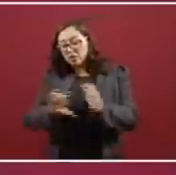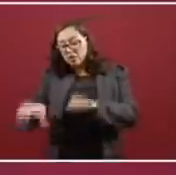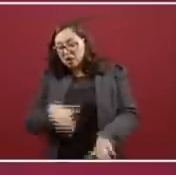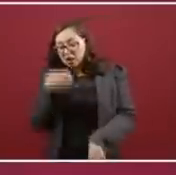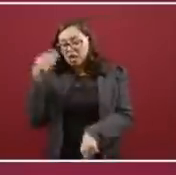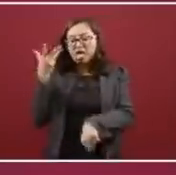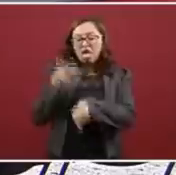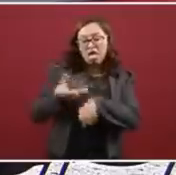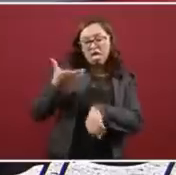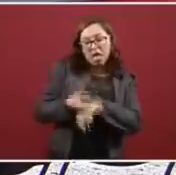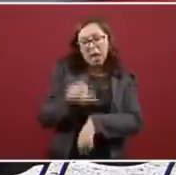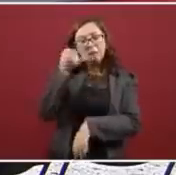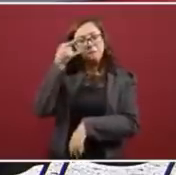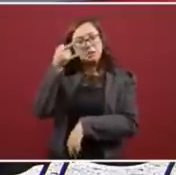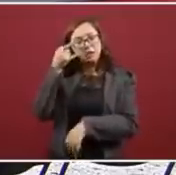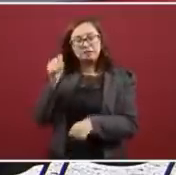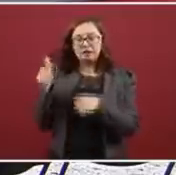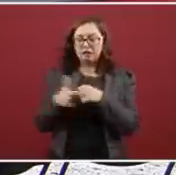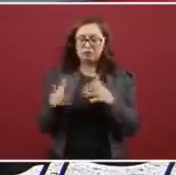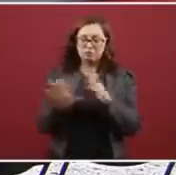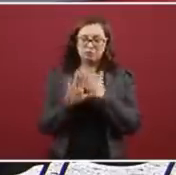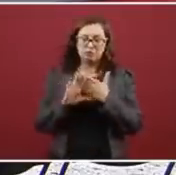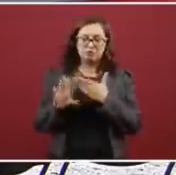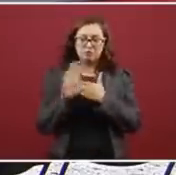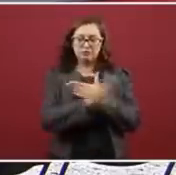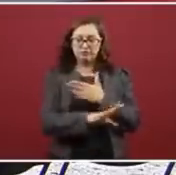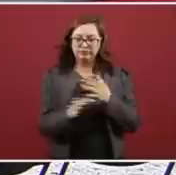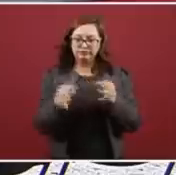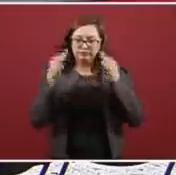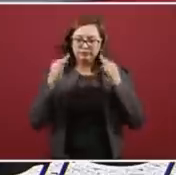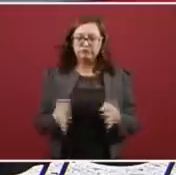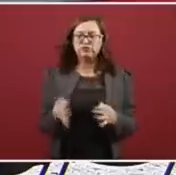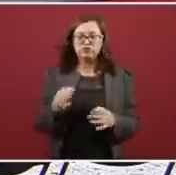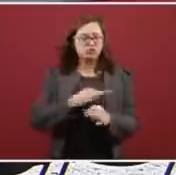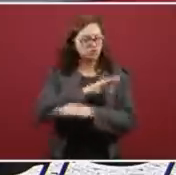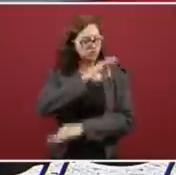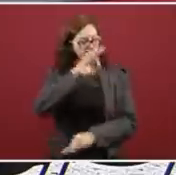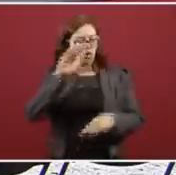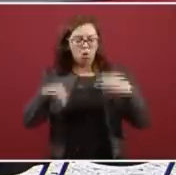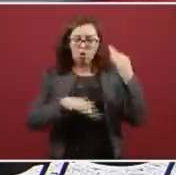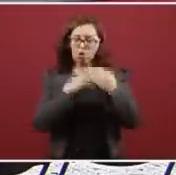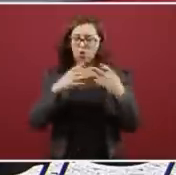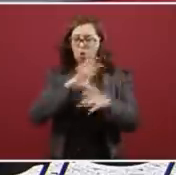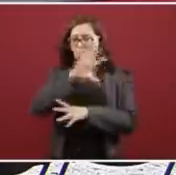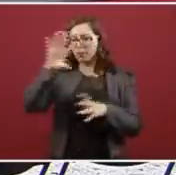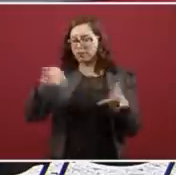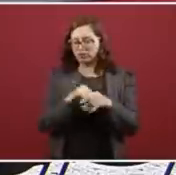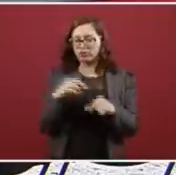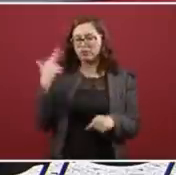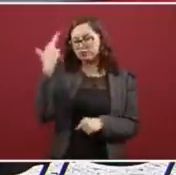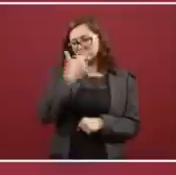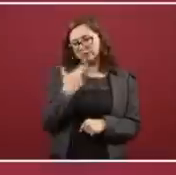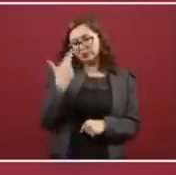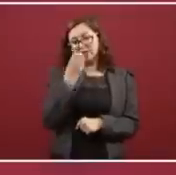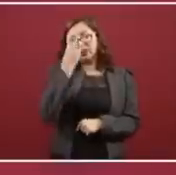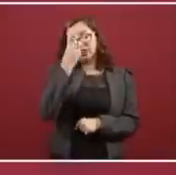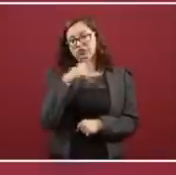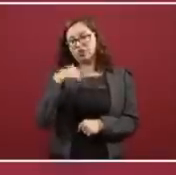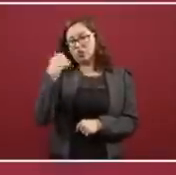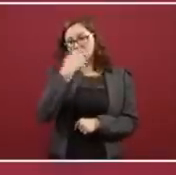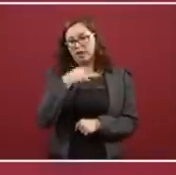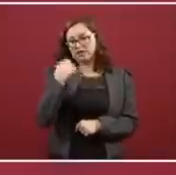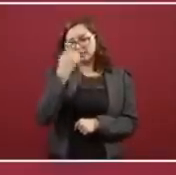alteraciones al al al software si verificamos todo lo de la bomba por eso lleva tres horas